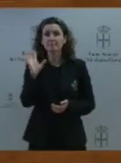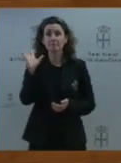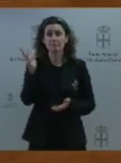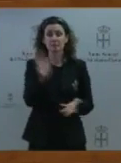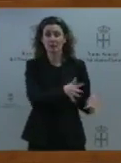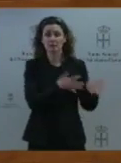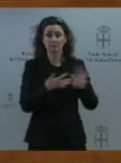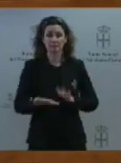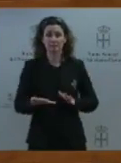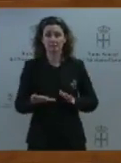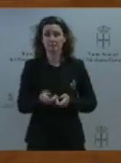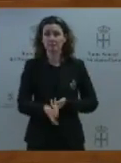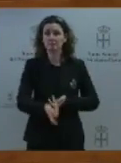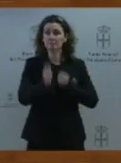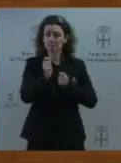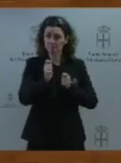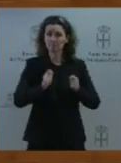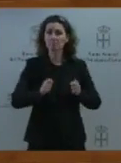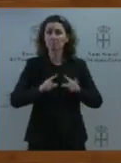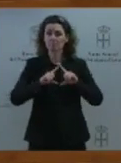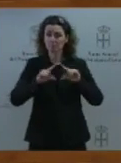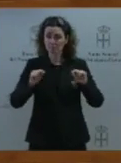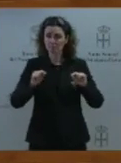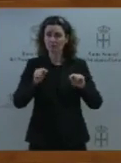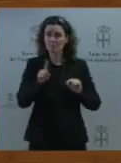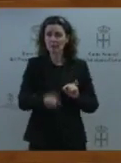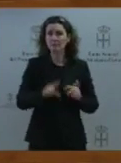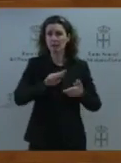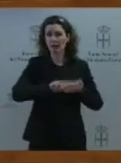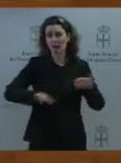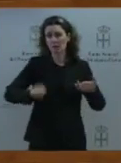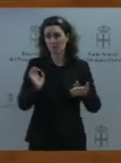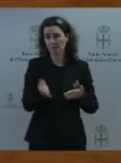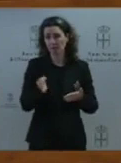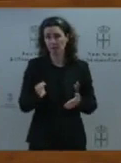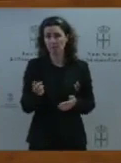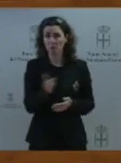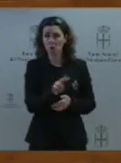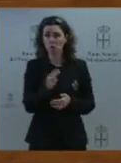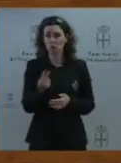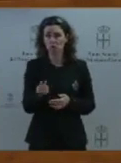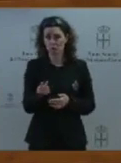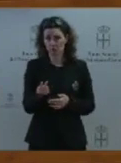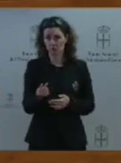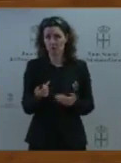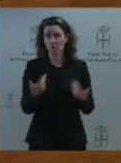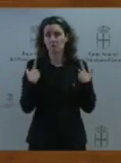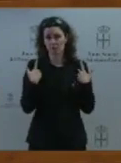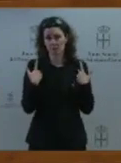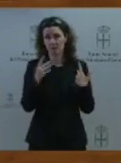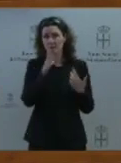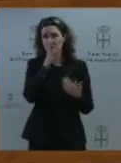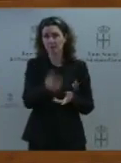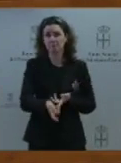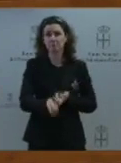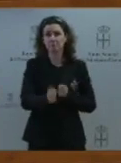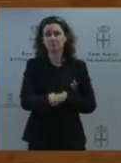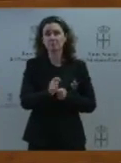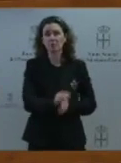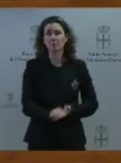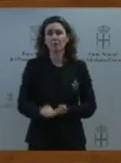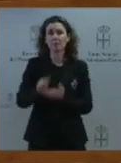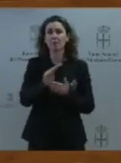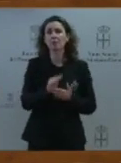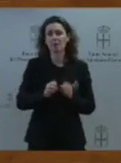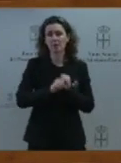a Los Pescadores Gallegos efectivamente porque son quienes con las artes sostenibles cuidan el medio marino y evitan evitan